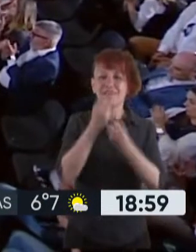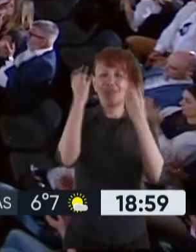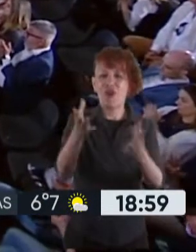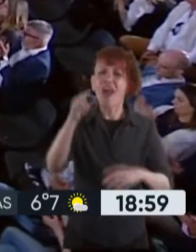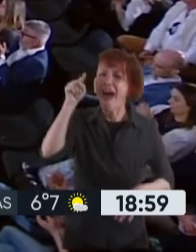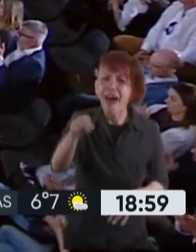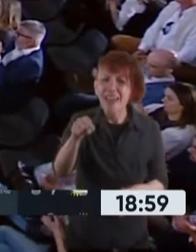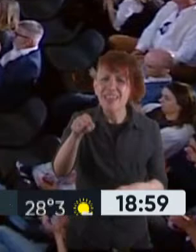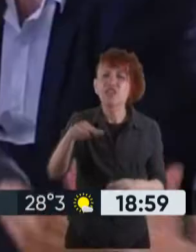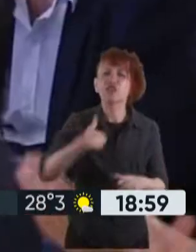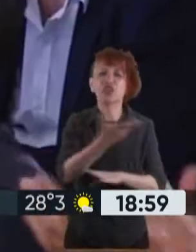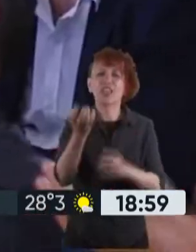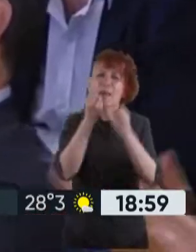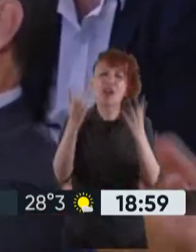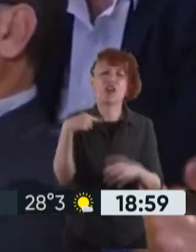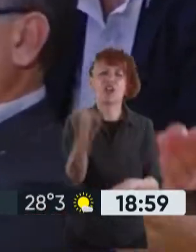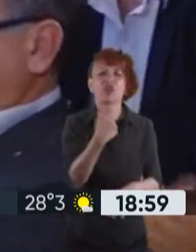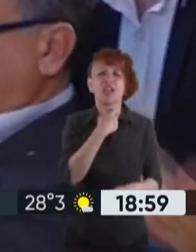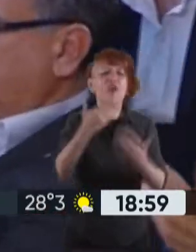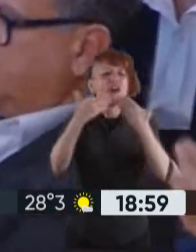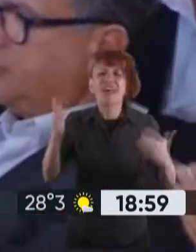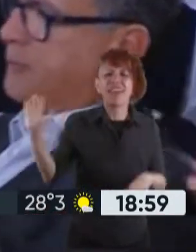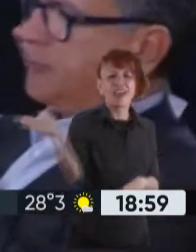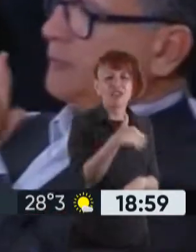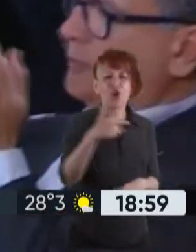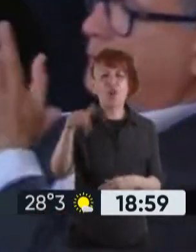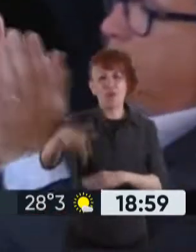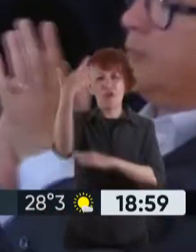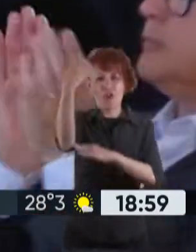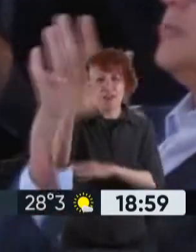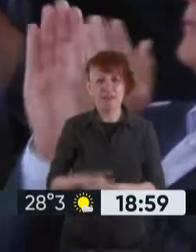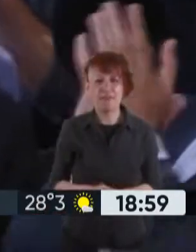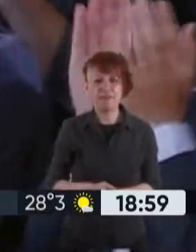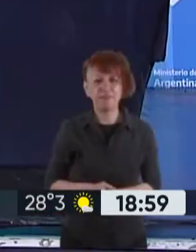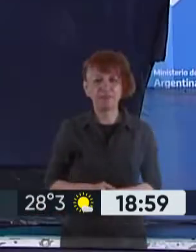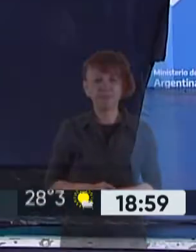la mejor sociedad que queremos. Gracias a todos y todas por esta jornada.